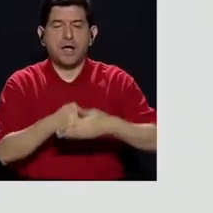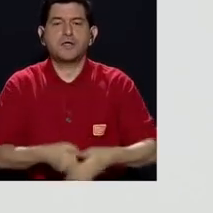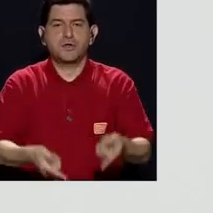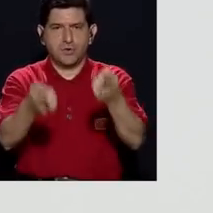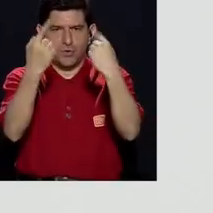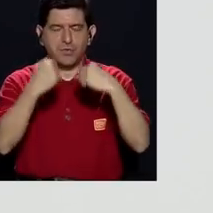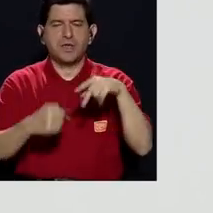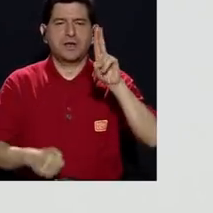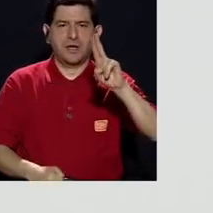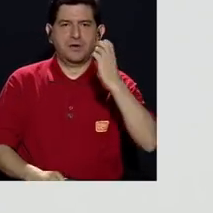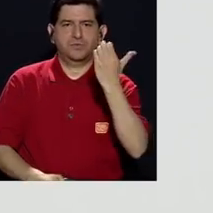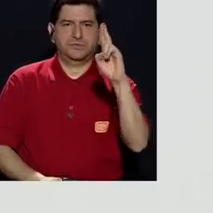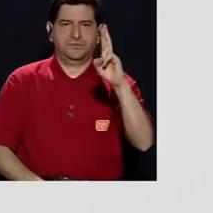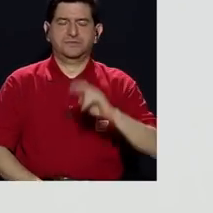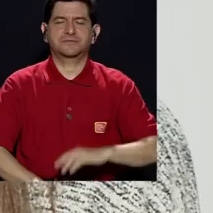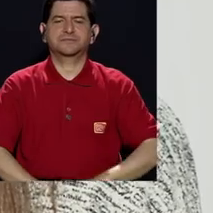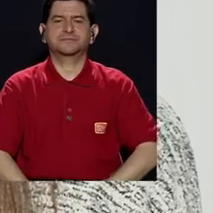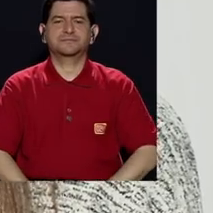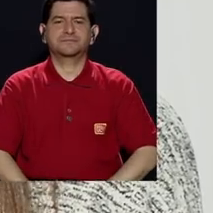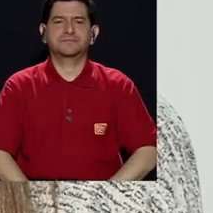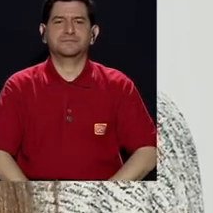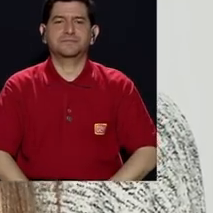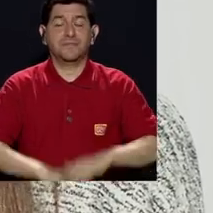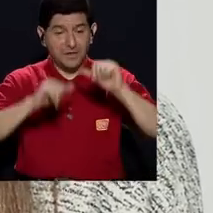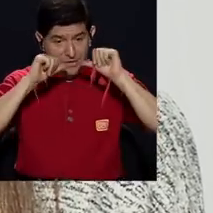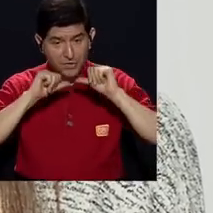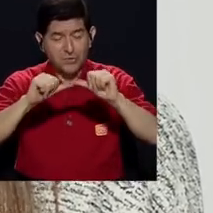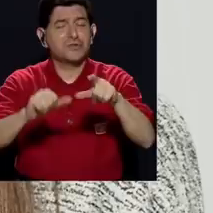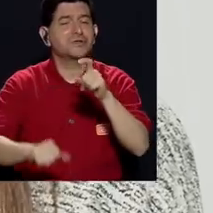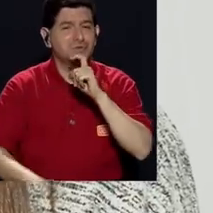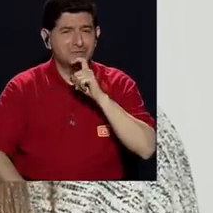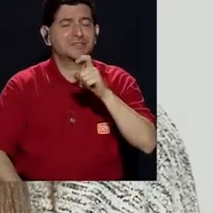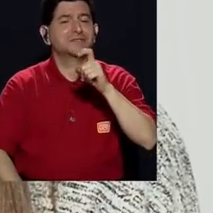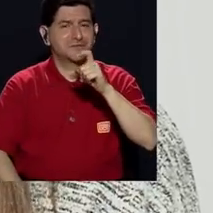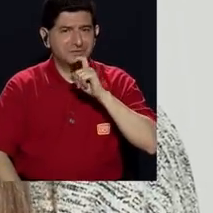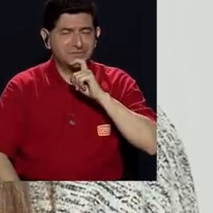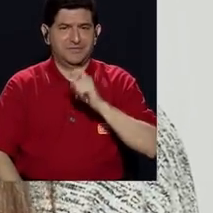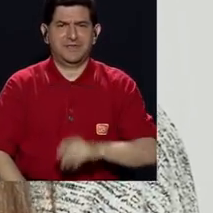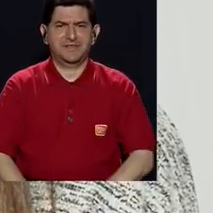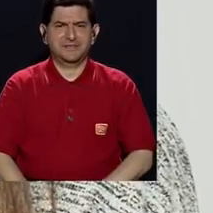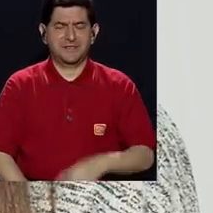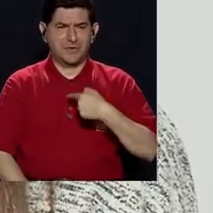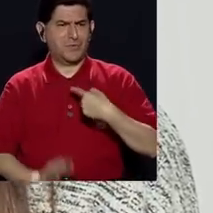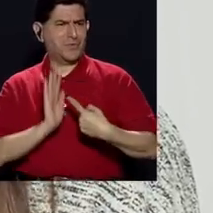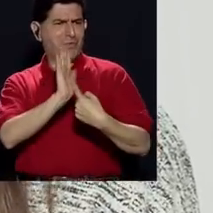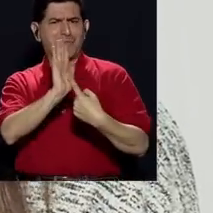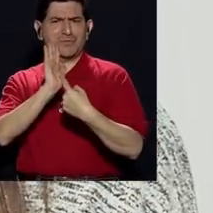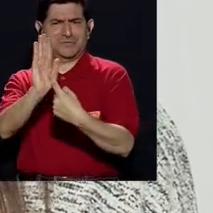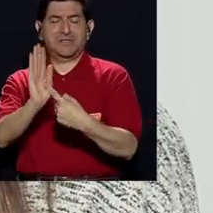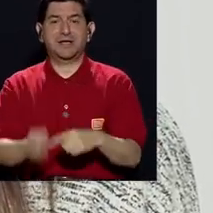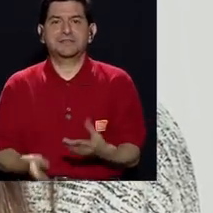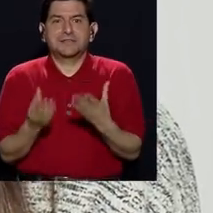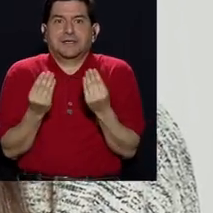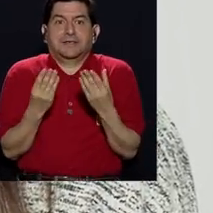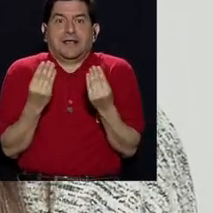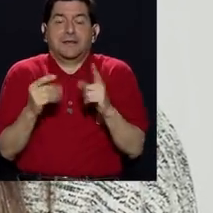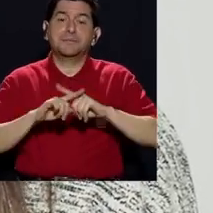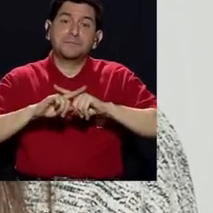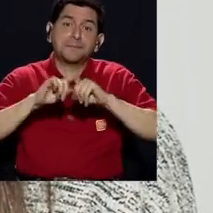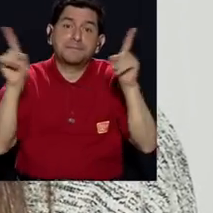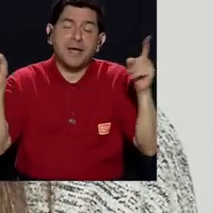me pasé a la universidad de costa rica todavía es difícil presentarse porque hay muchos nervios